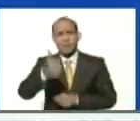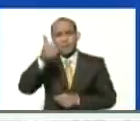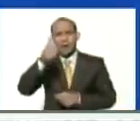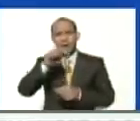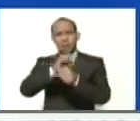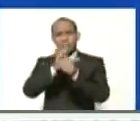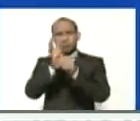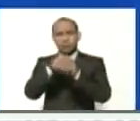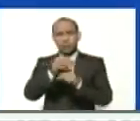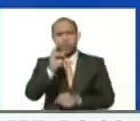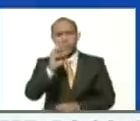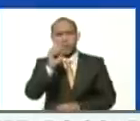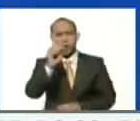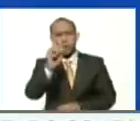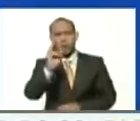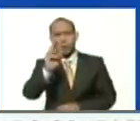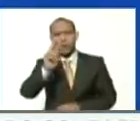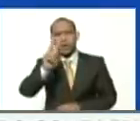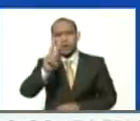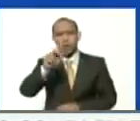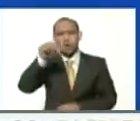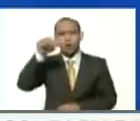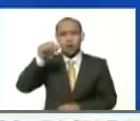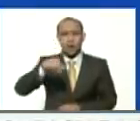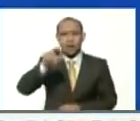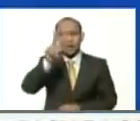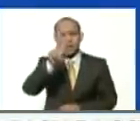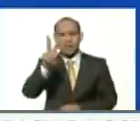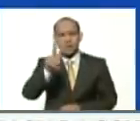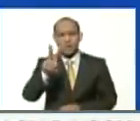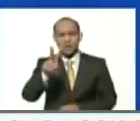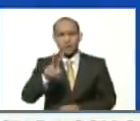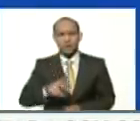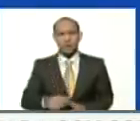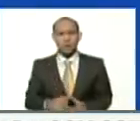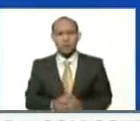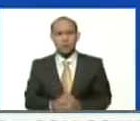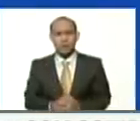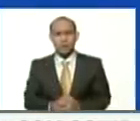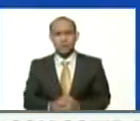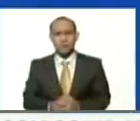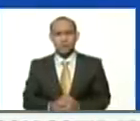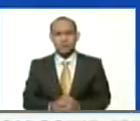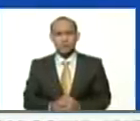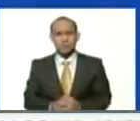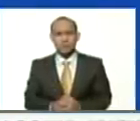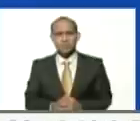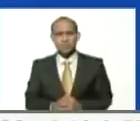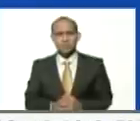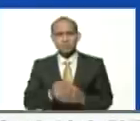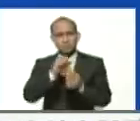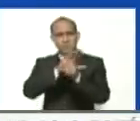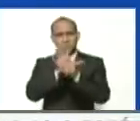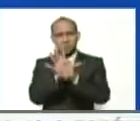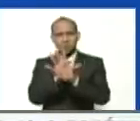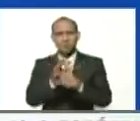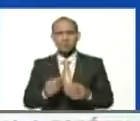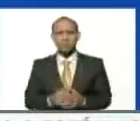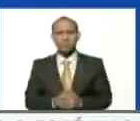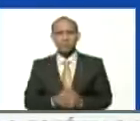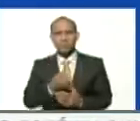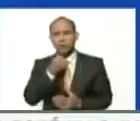variante p1 y p2 de esta mutación del cob y 19